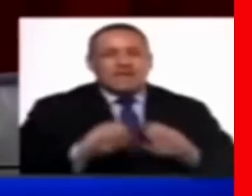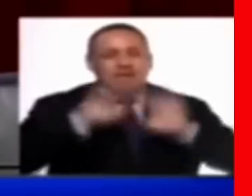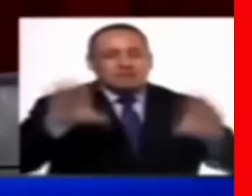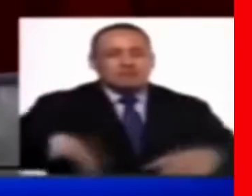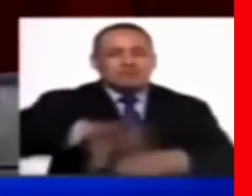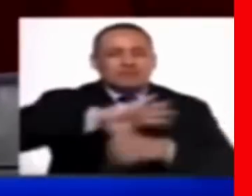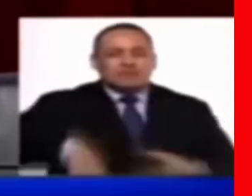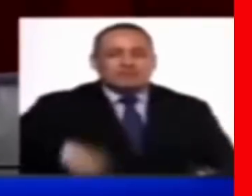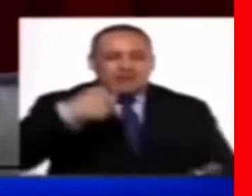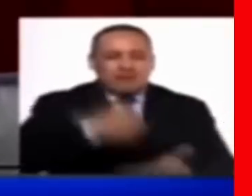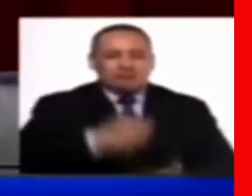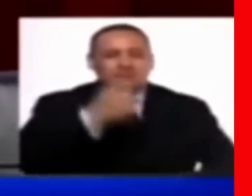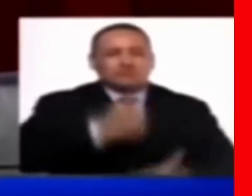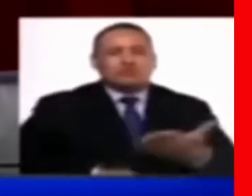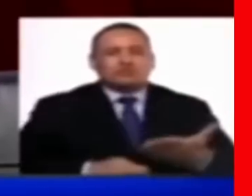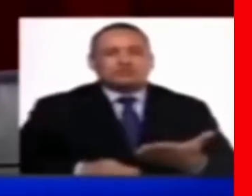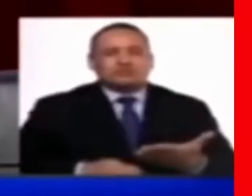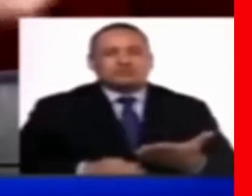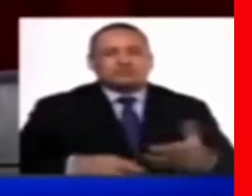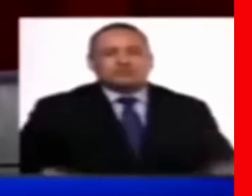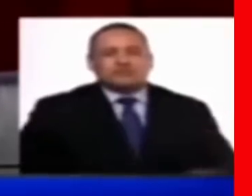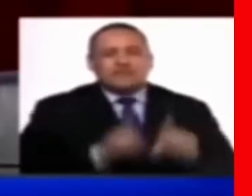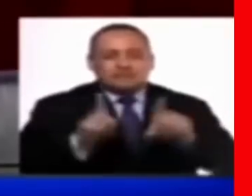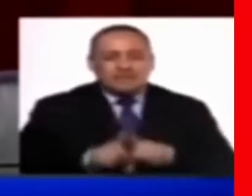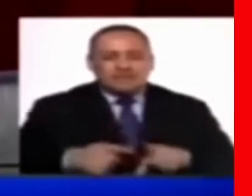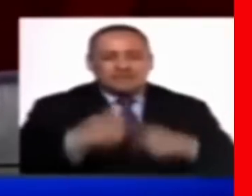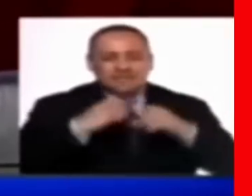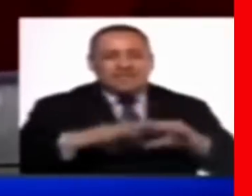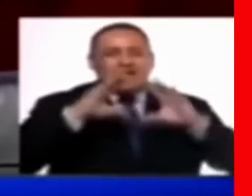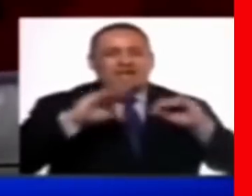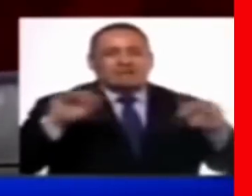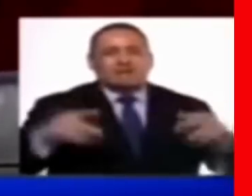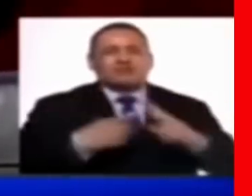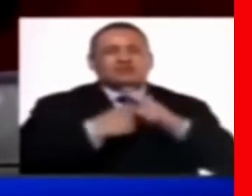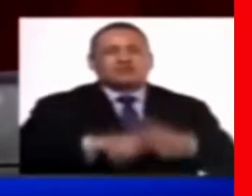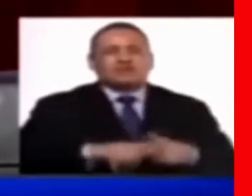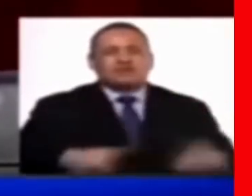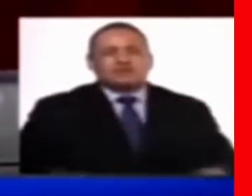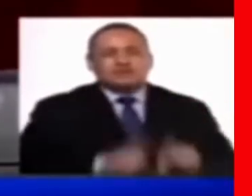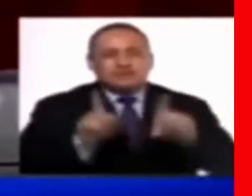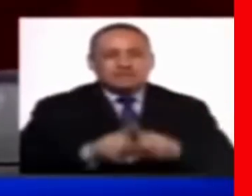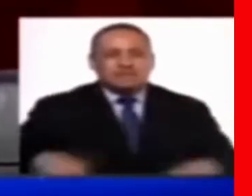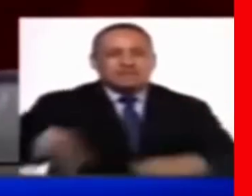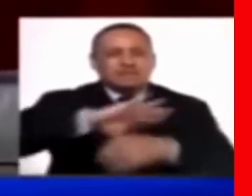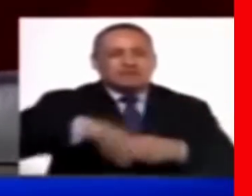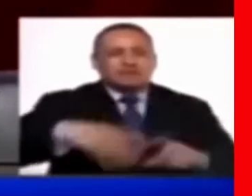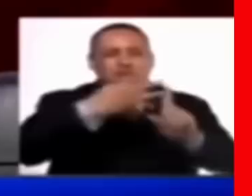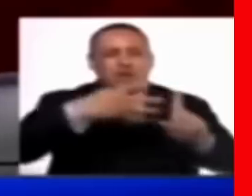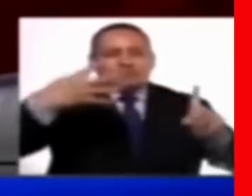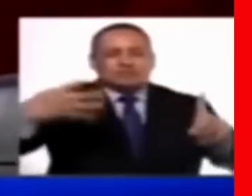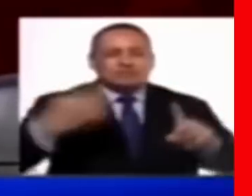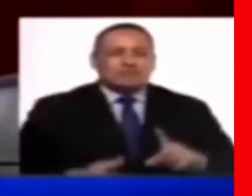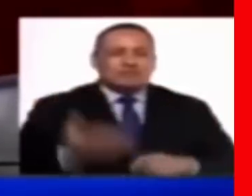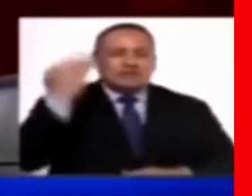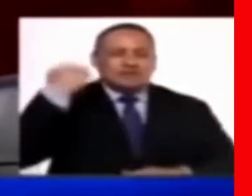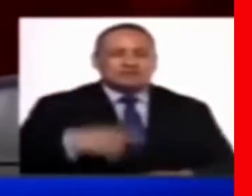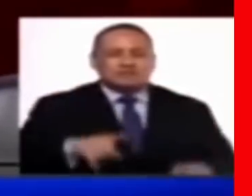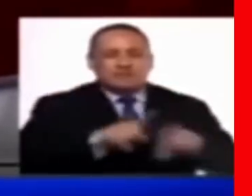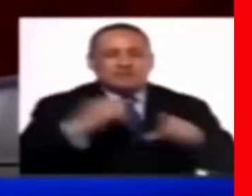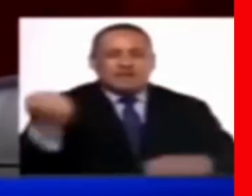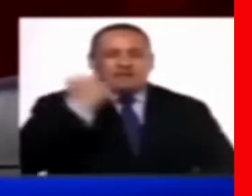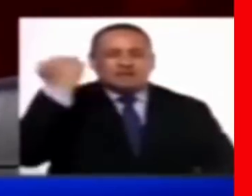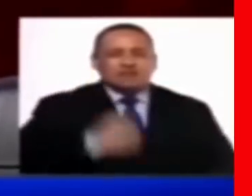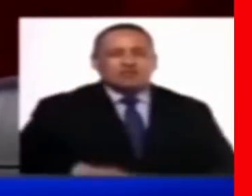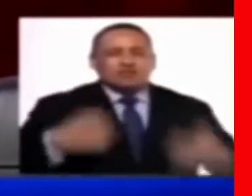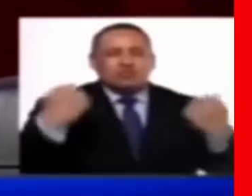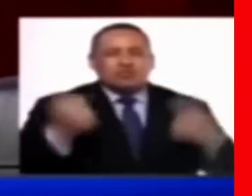y pagamos nuestros impuestos. Déjense de hablar de originario y la bandera del Tahuantinsuyo, que fue una bandera ganada en un